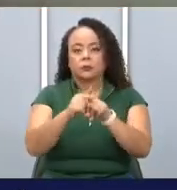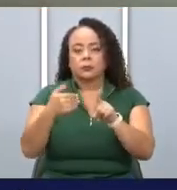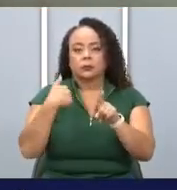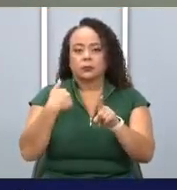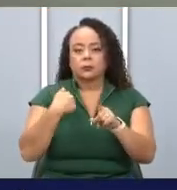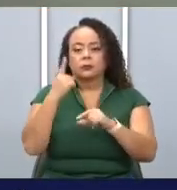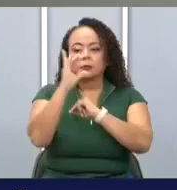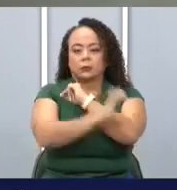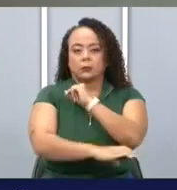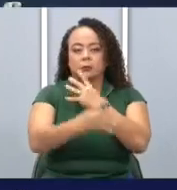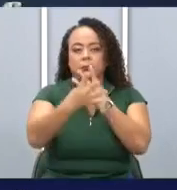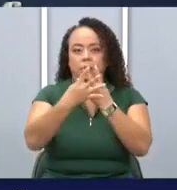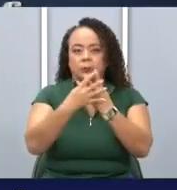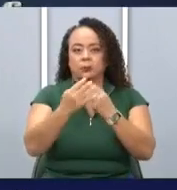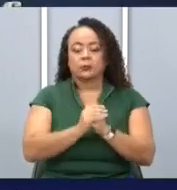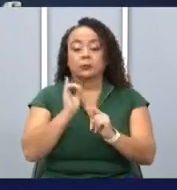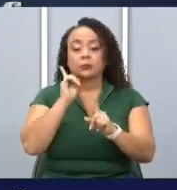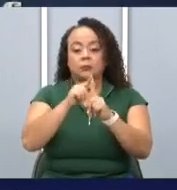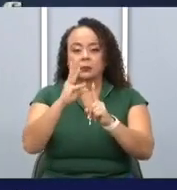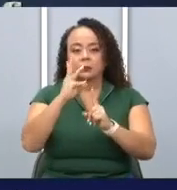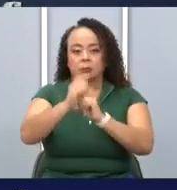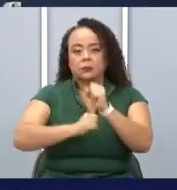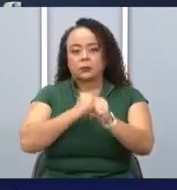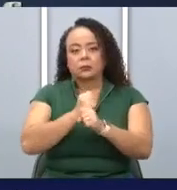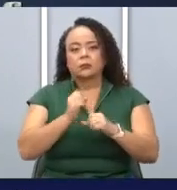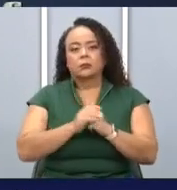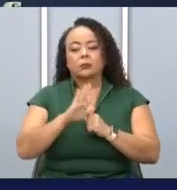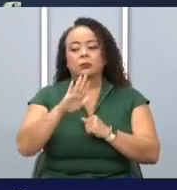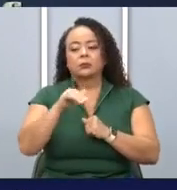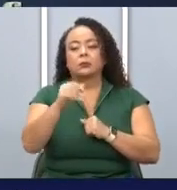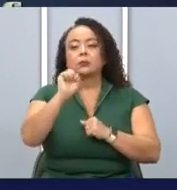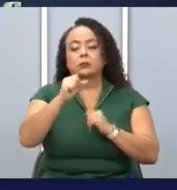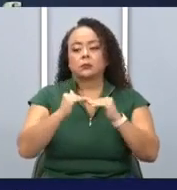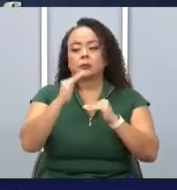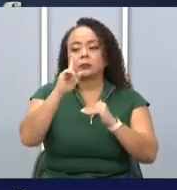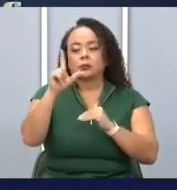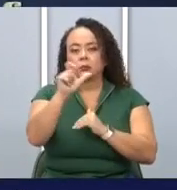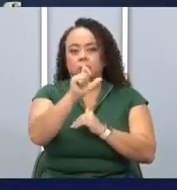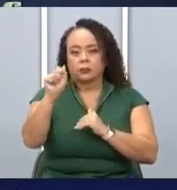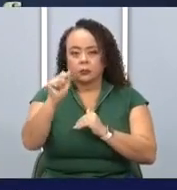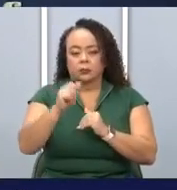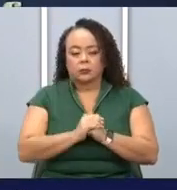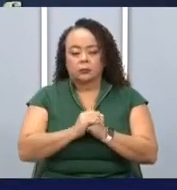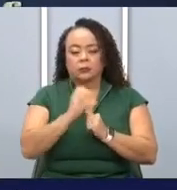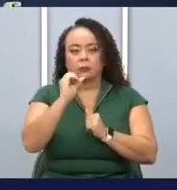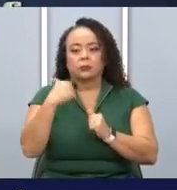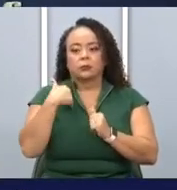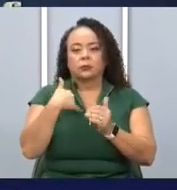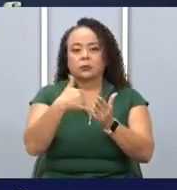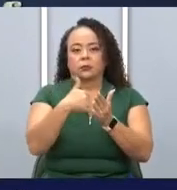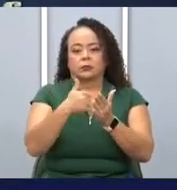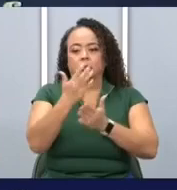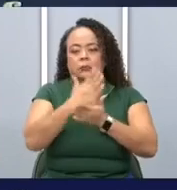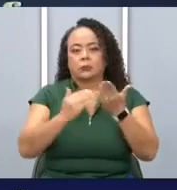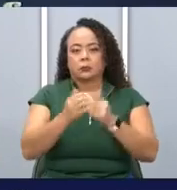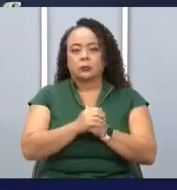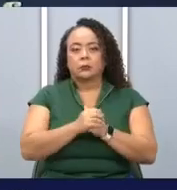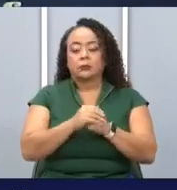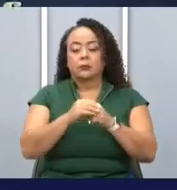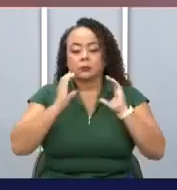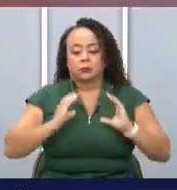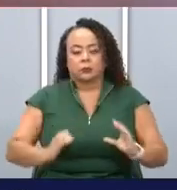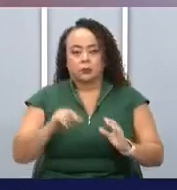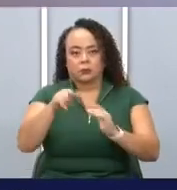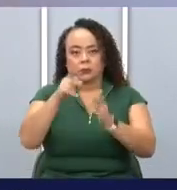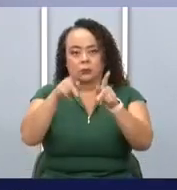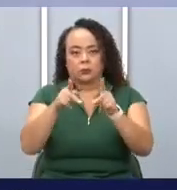tener lo que es una sanción de prisión de hasta 6 años, cuando sí excede de un mes o bien hay un debilitamiento en alguna de las partes de esa